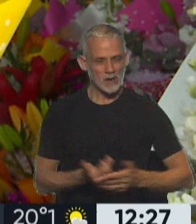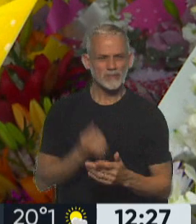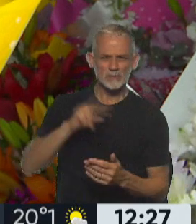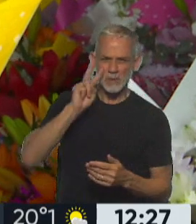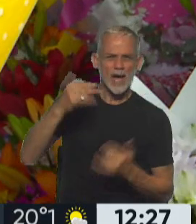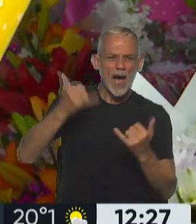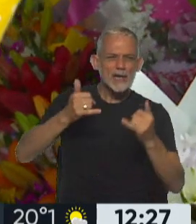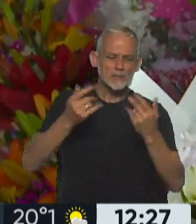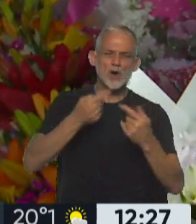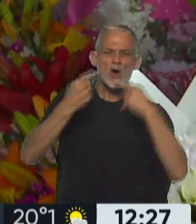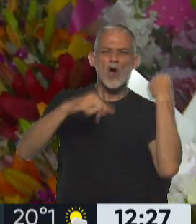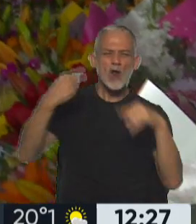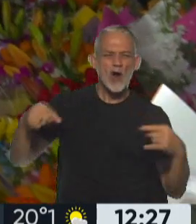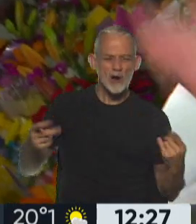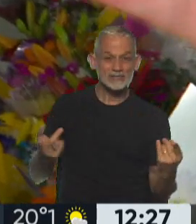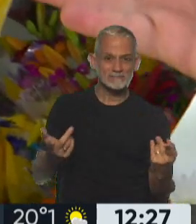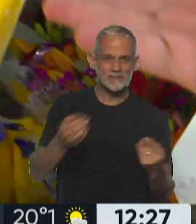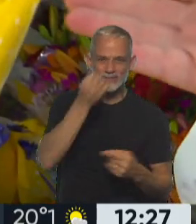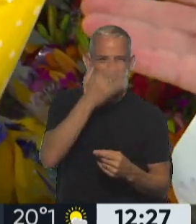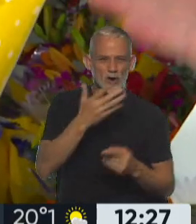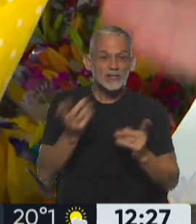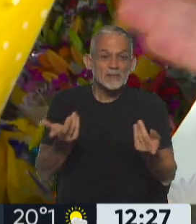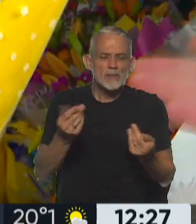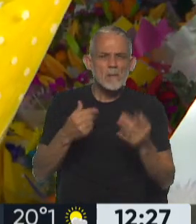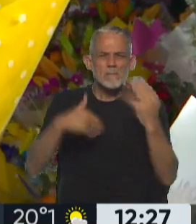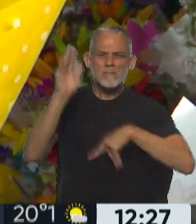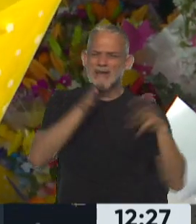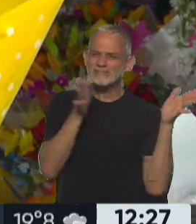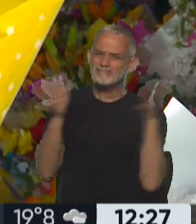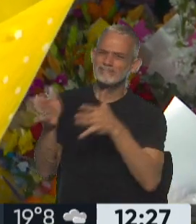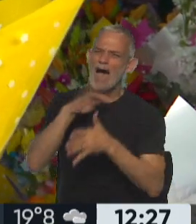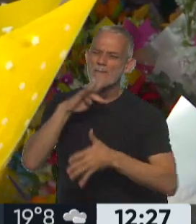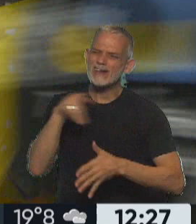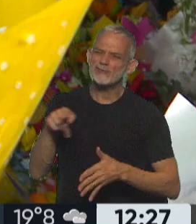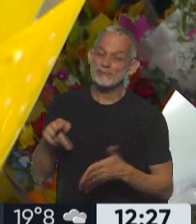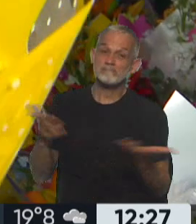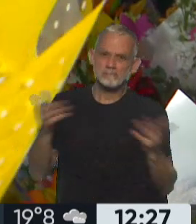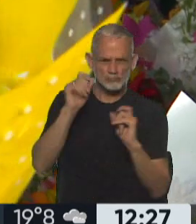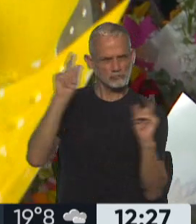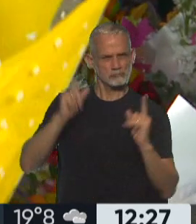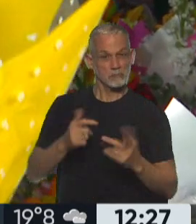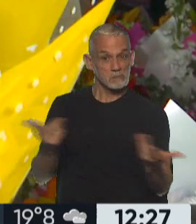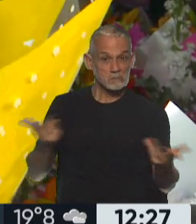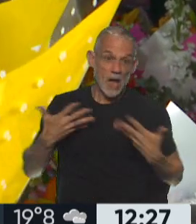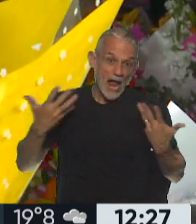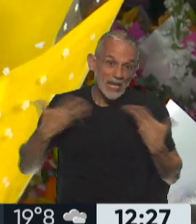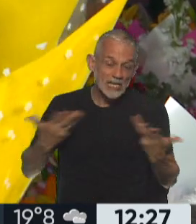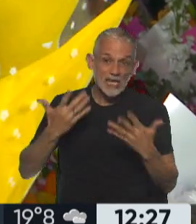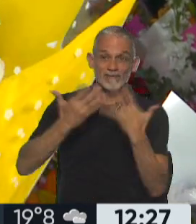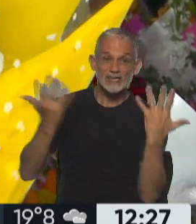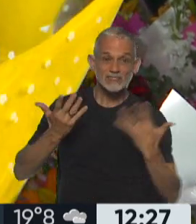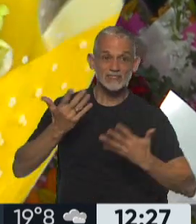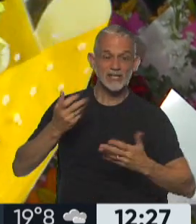que hay muchísimos colores, obviamente, en flores, pero que se inclinan más por el amarillo y sorprendió. Por alegría, felicidad,